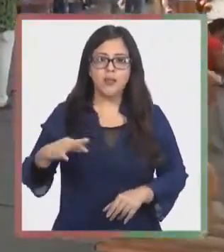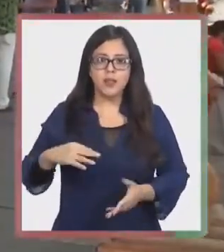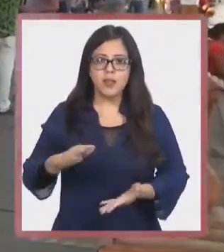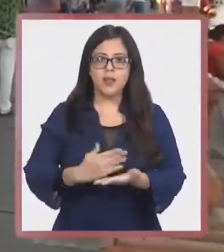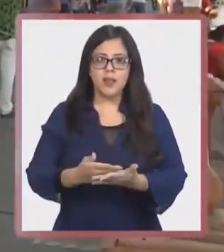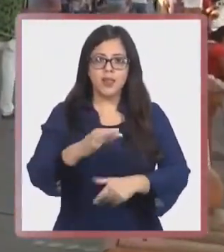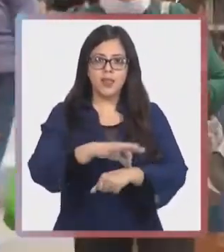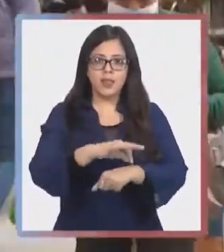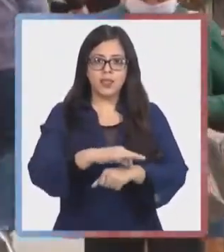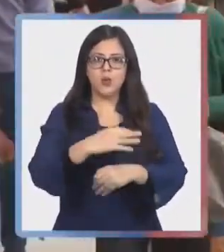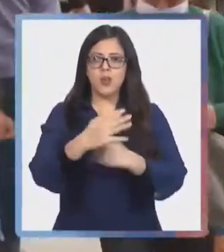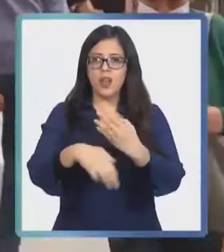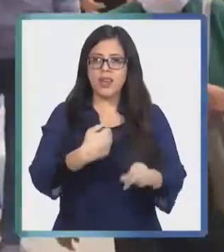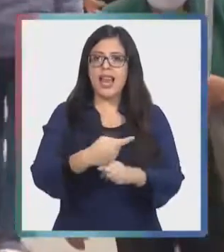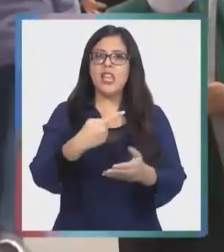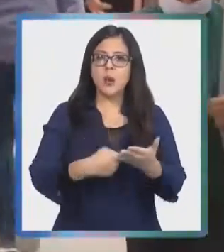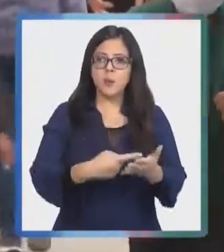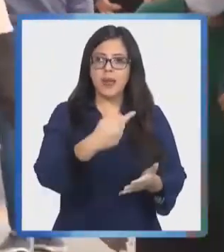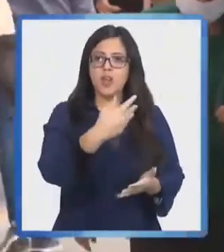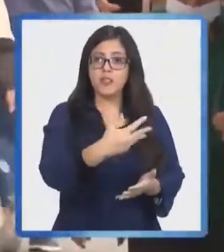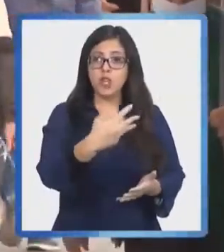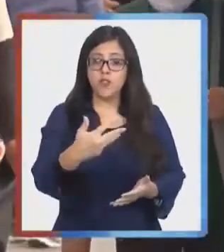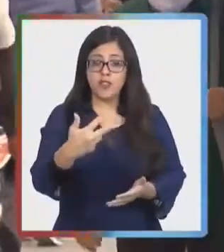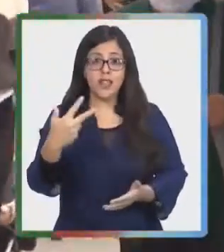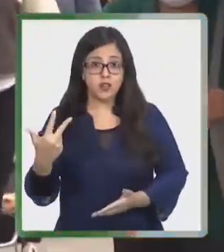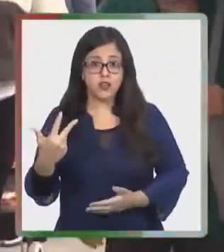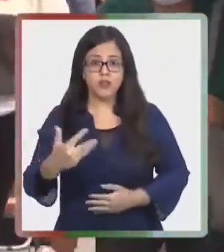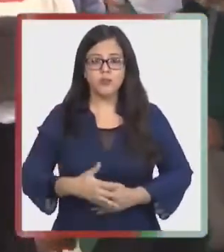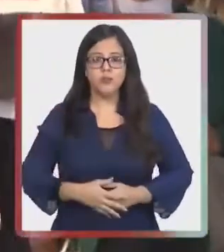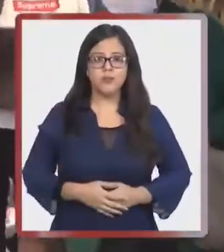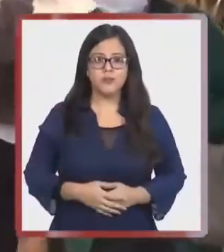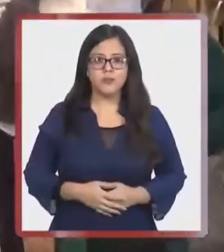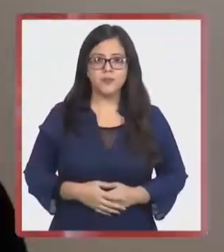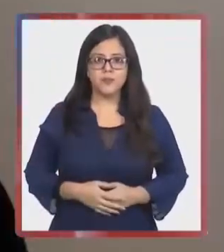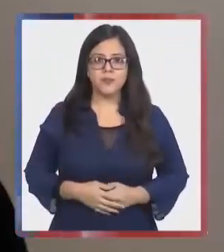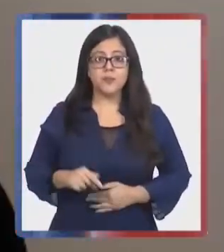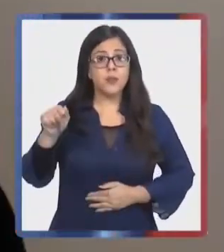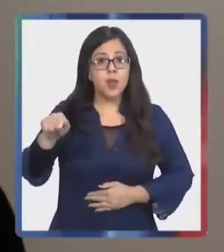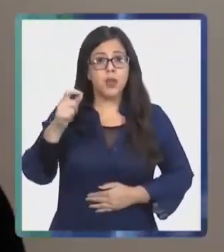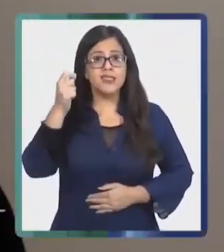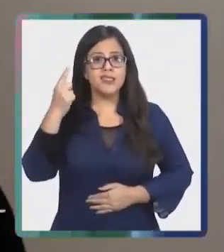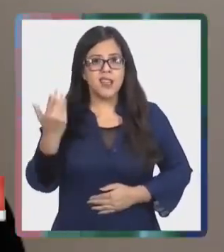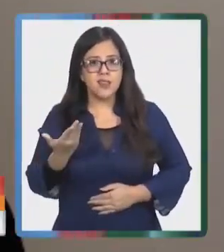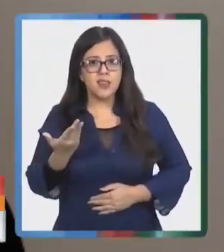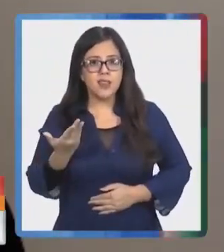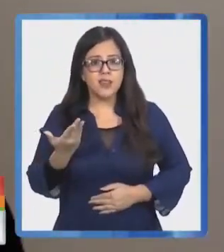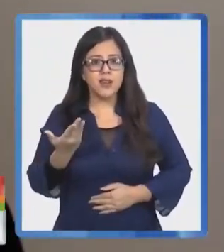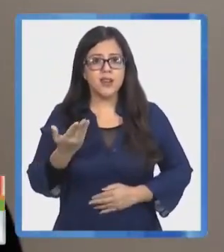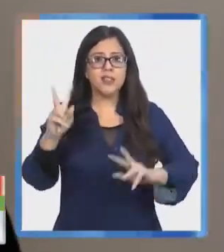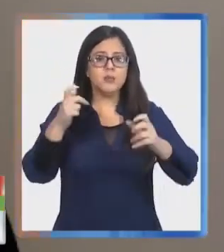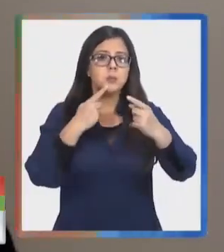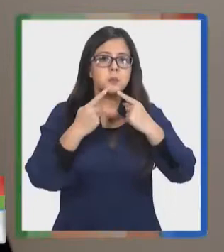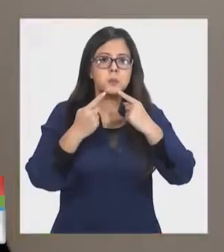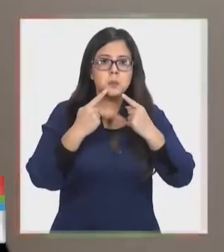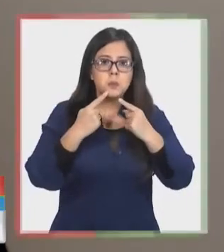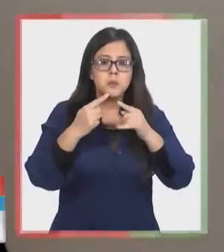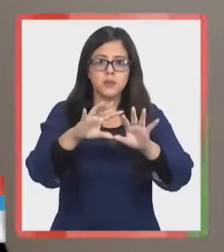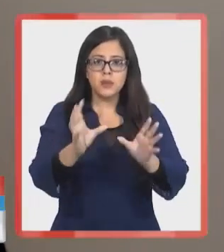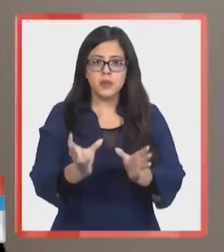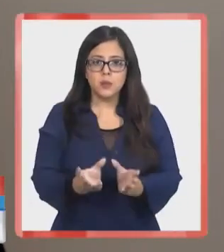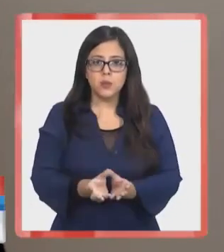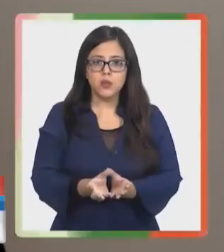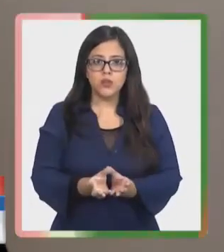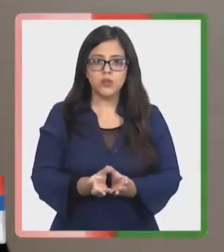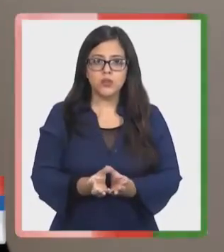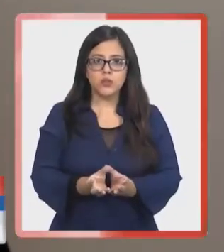del Ministerio de Salud en 1998. Se sabía que en las encuestas en el mundo